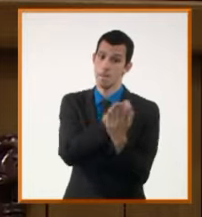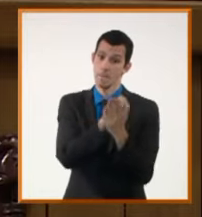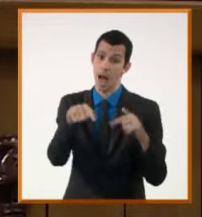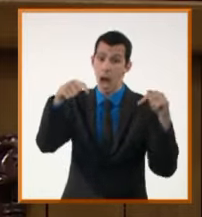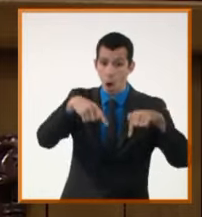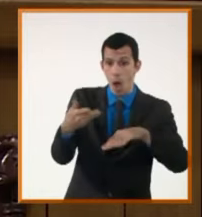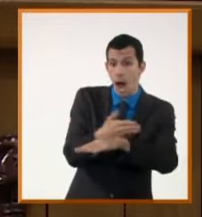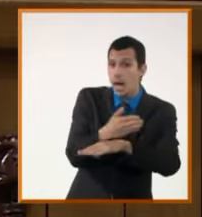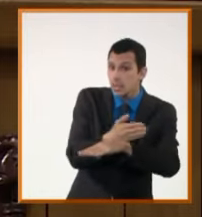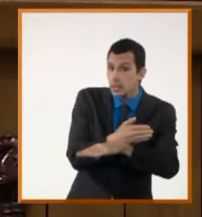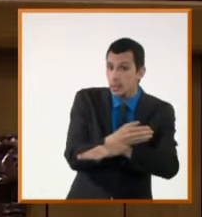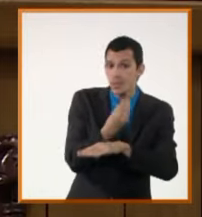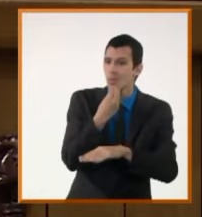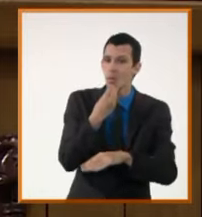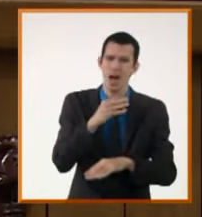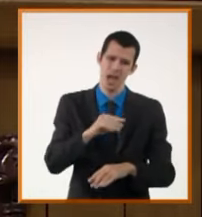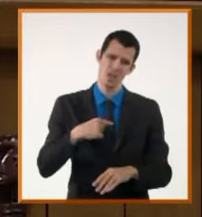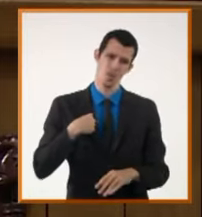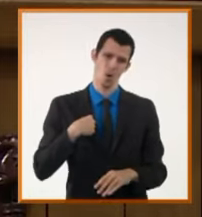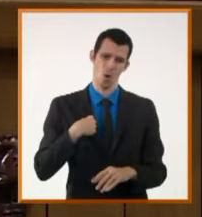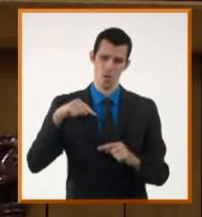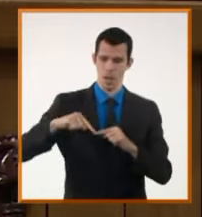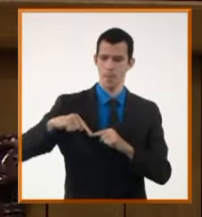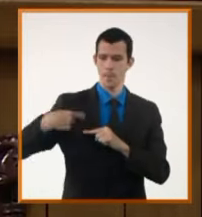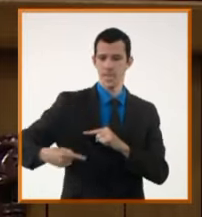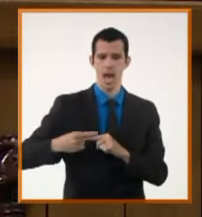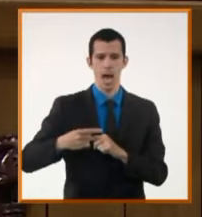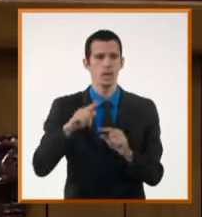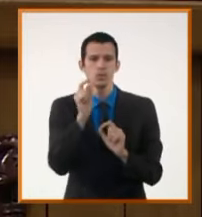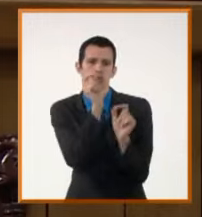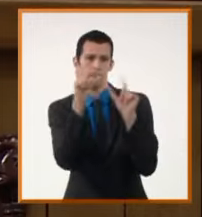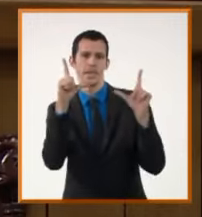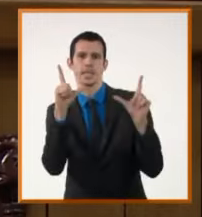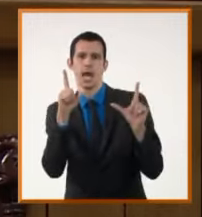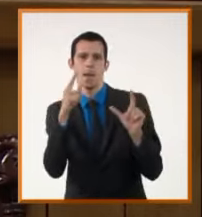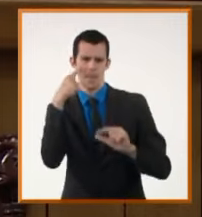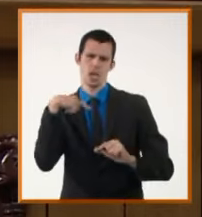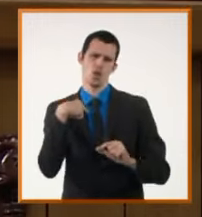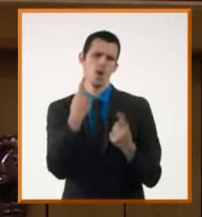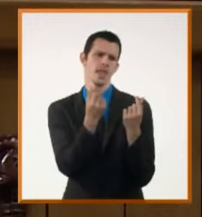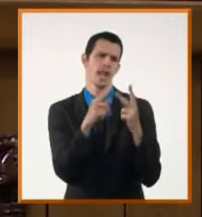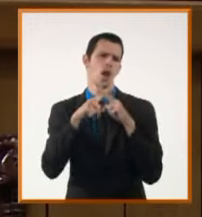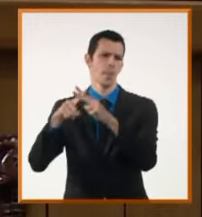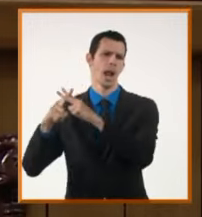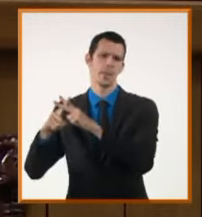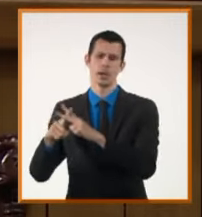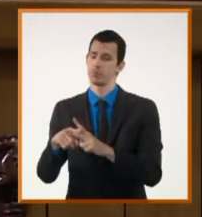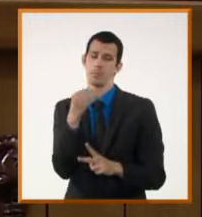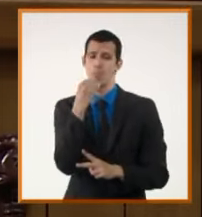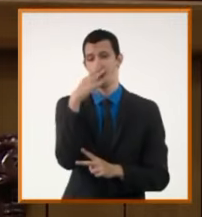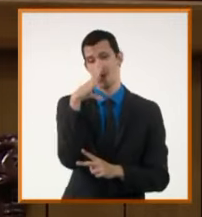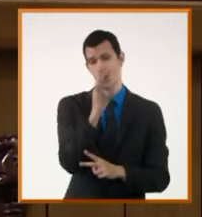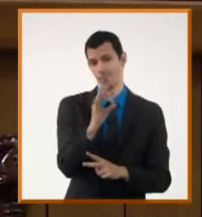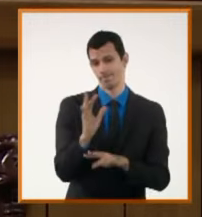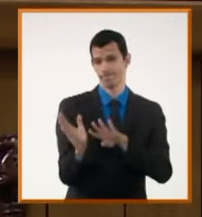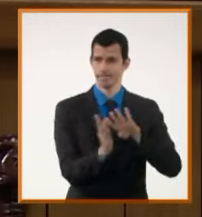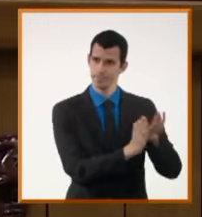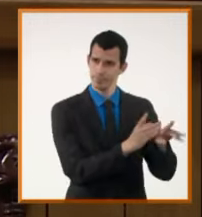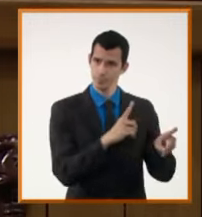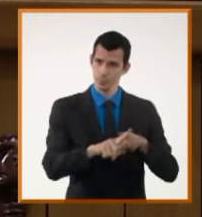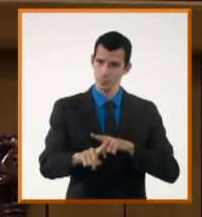subsidiar a personas y no a productos. Hemos sido extremadamente lentos en ello. Y es por